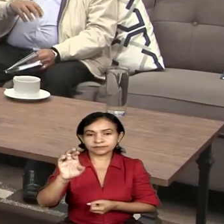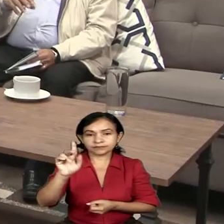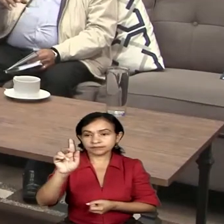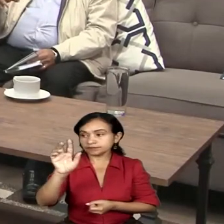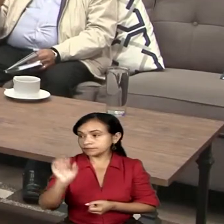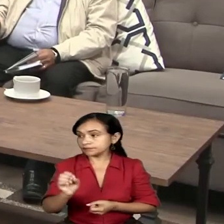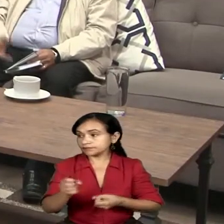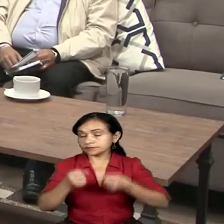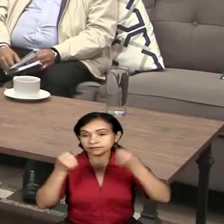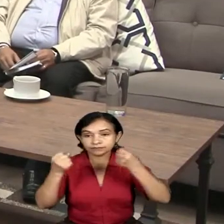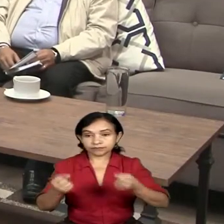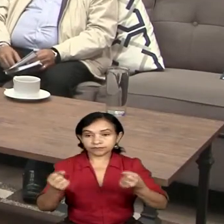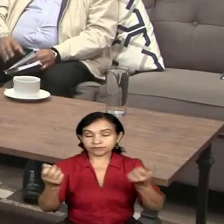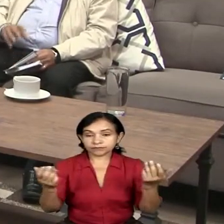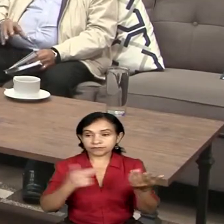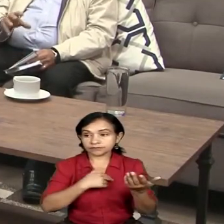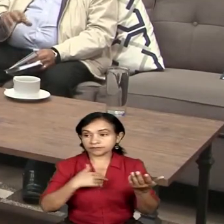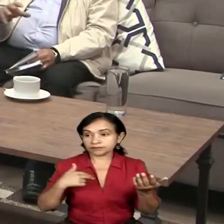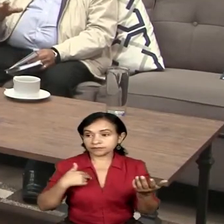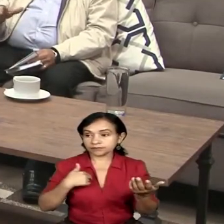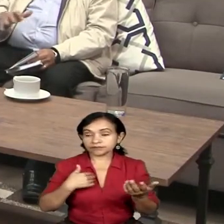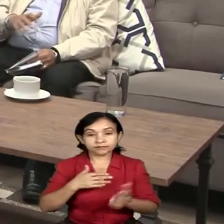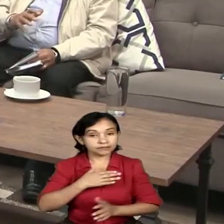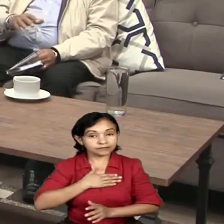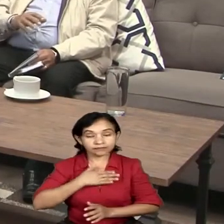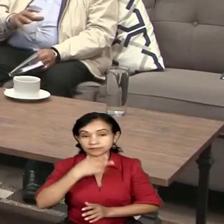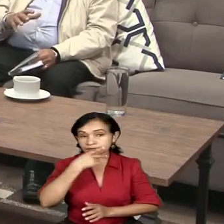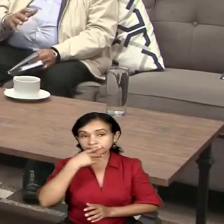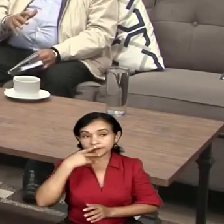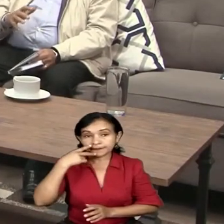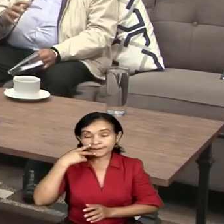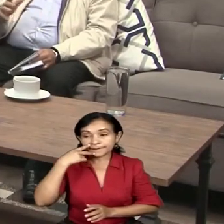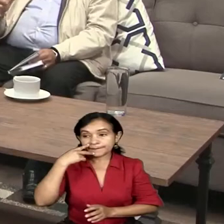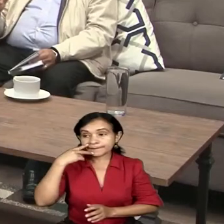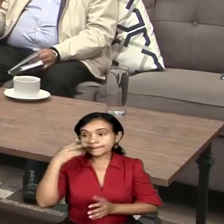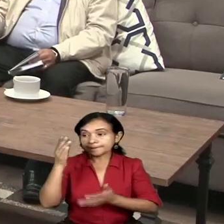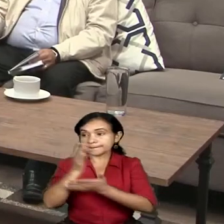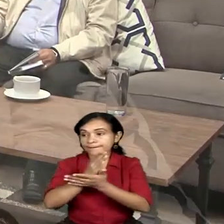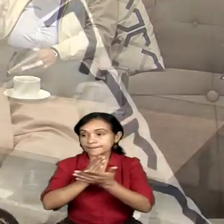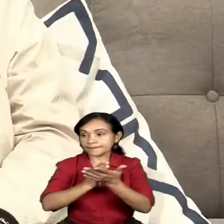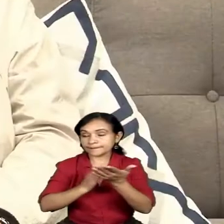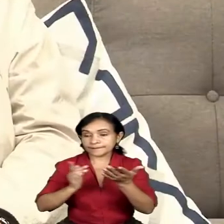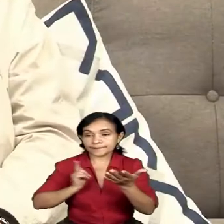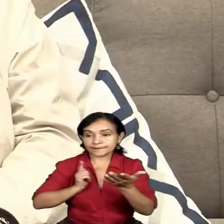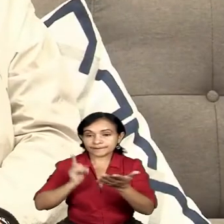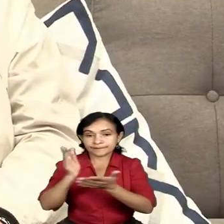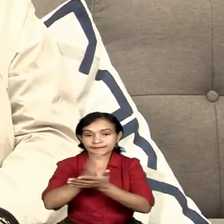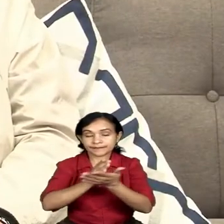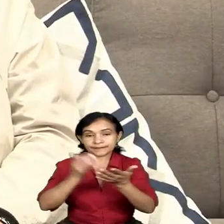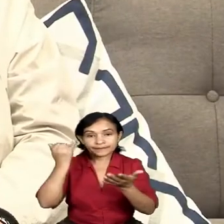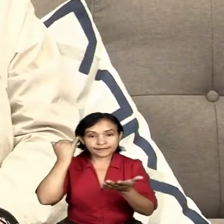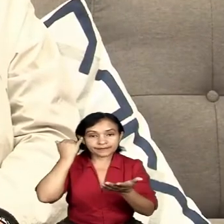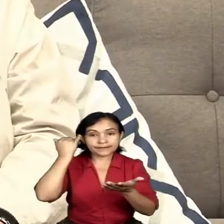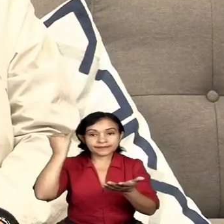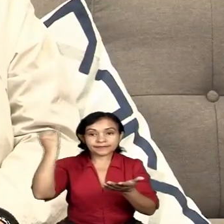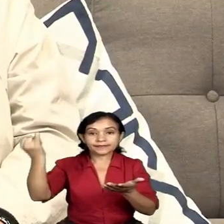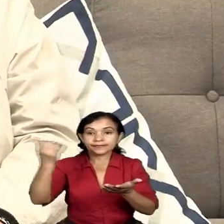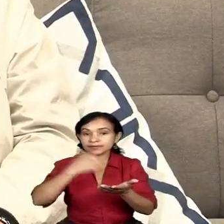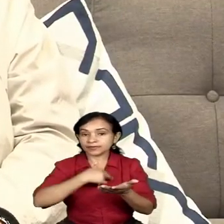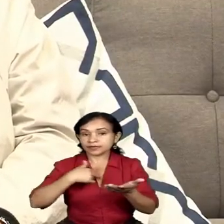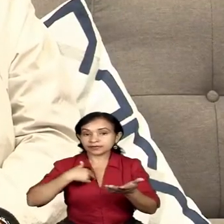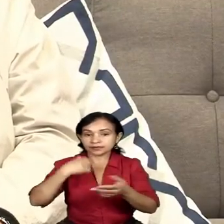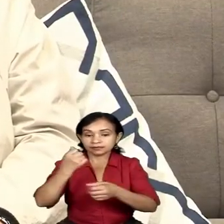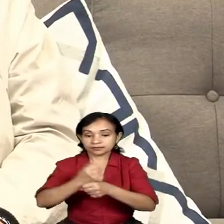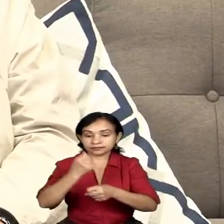Cornelio, mi padre tenían alguna idea e hicieron algún